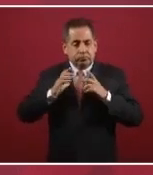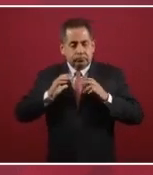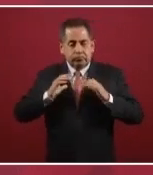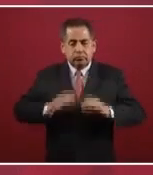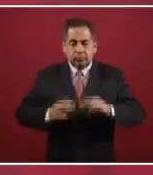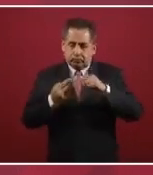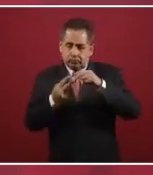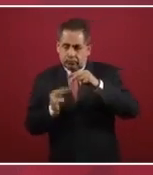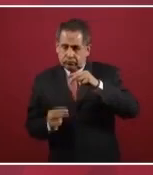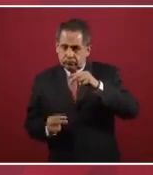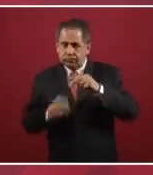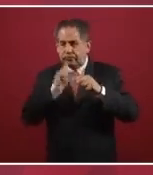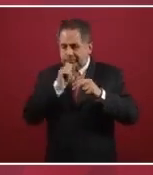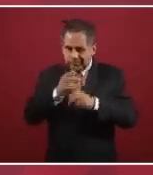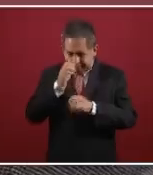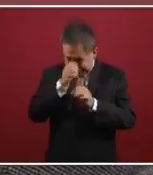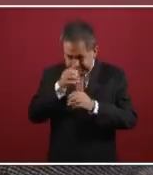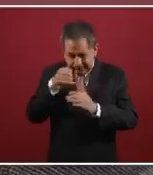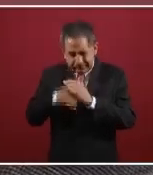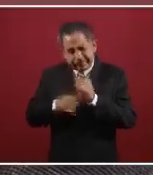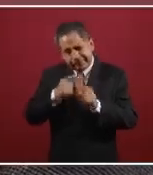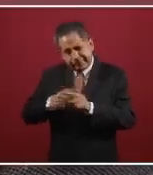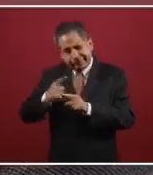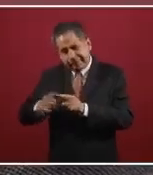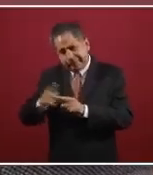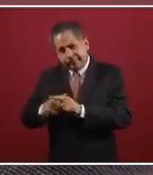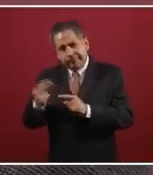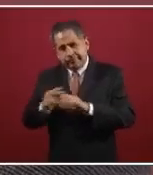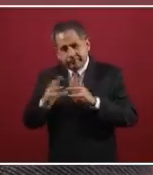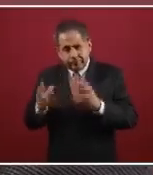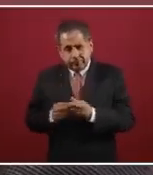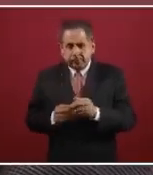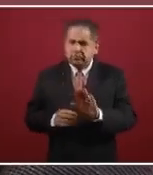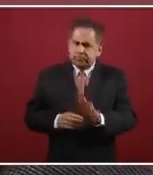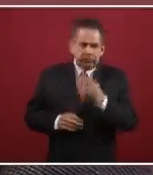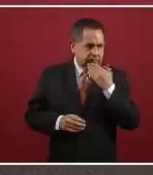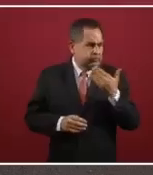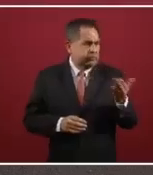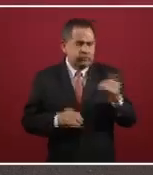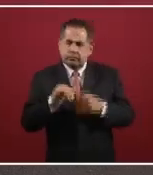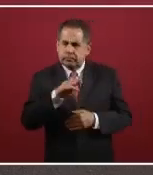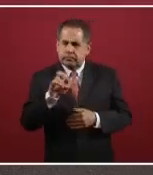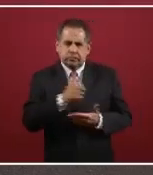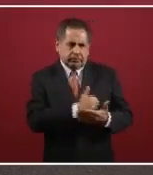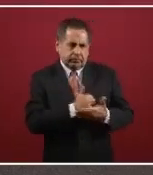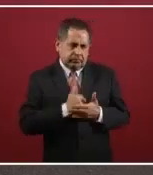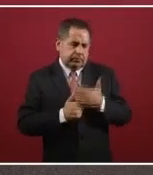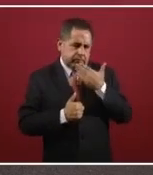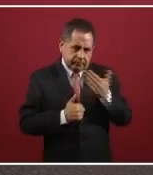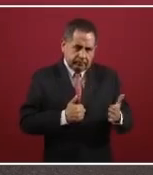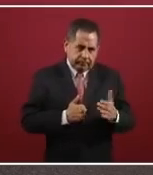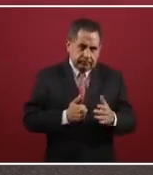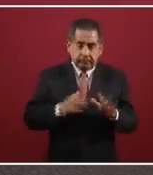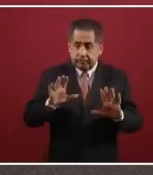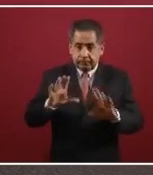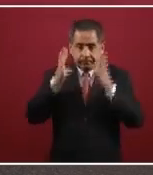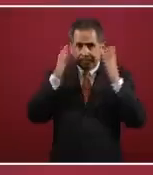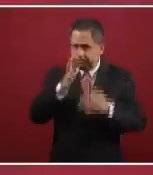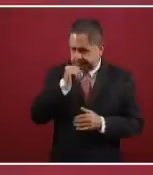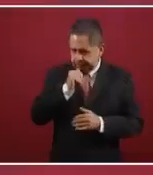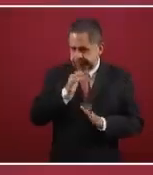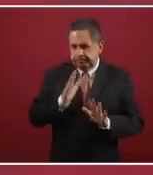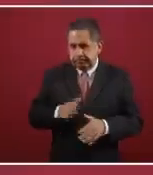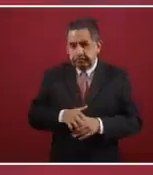requieran, pero vamos a irnos con calma. Qué bueno que el INE está ayudando en esta situación. No es suficiente y